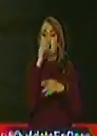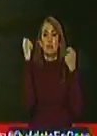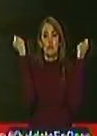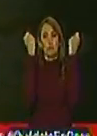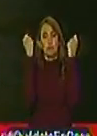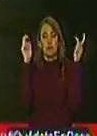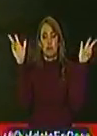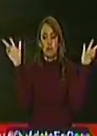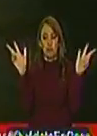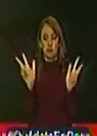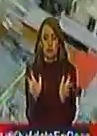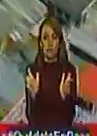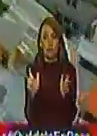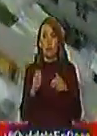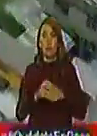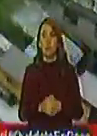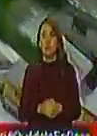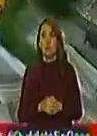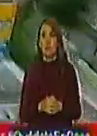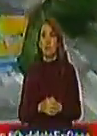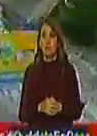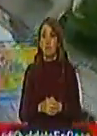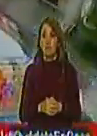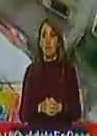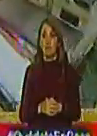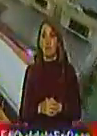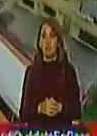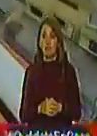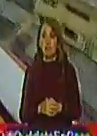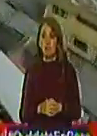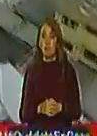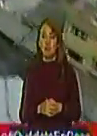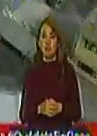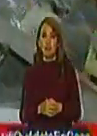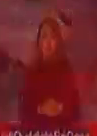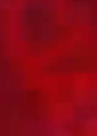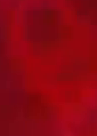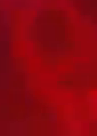ruido no salga y moleste a los vecinos. Juan Carlos Figueroa, Medios Públicos.